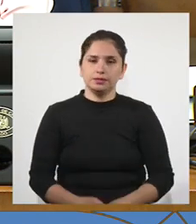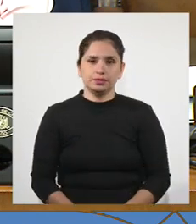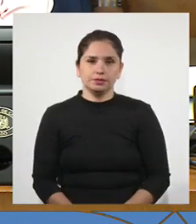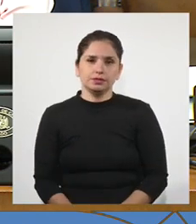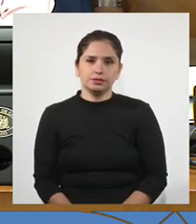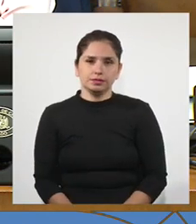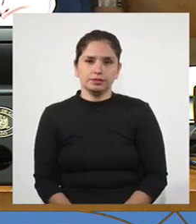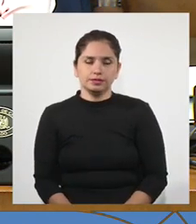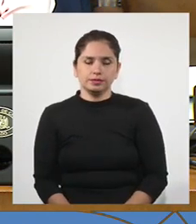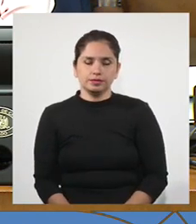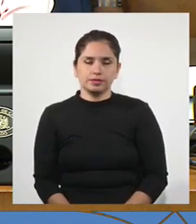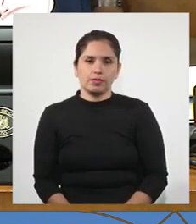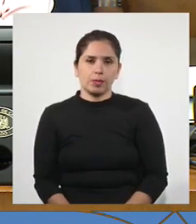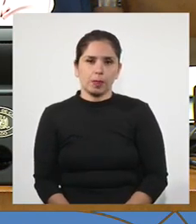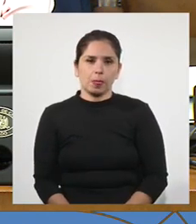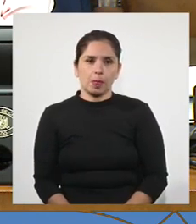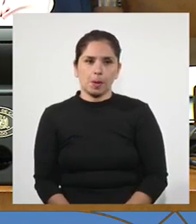Sí.